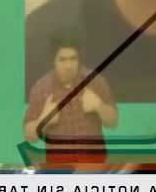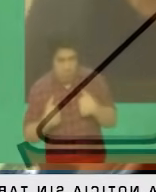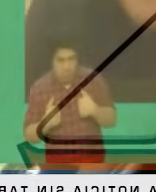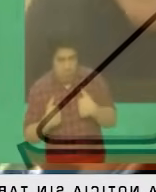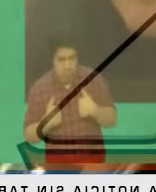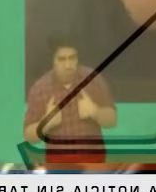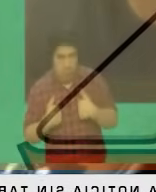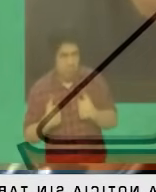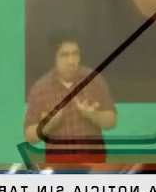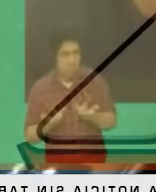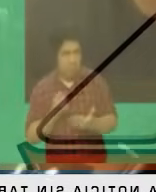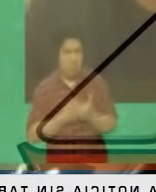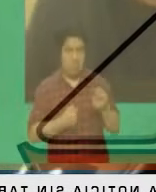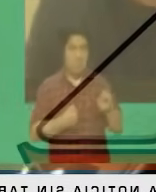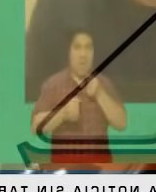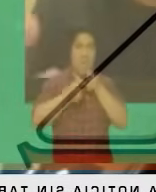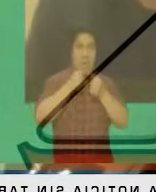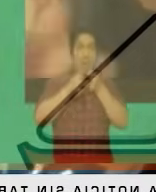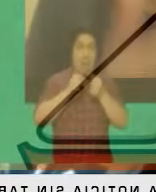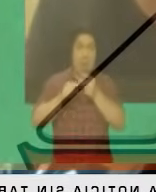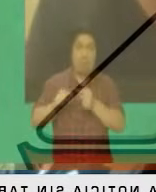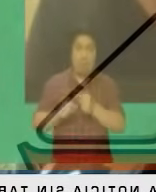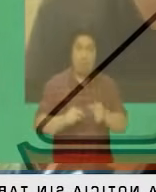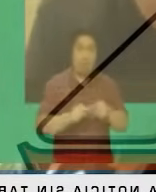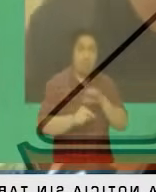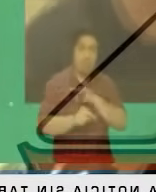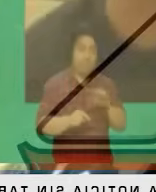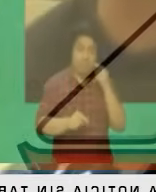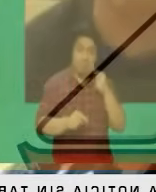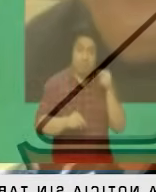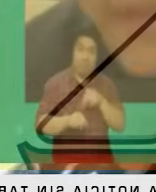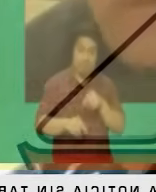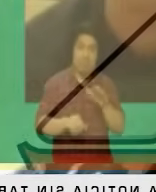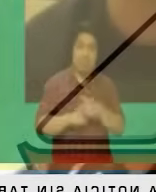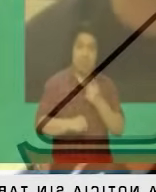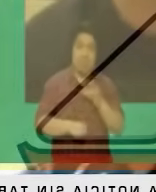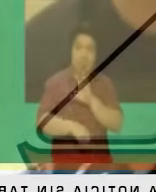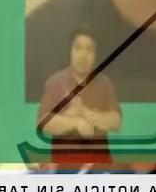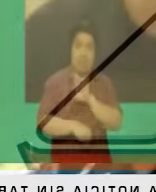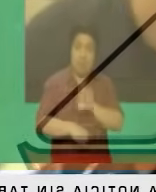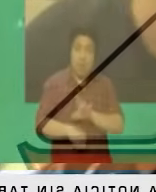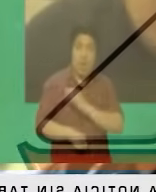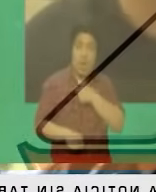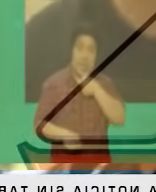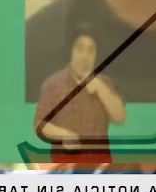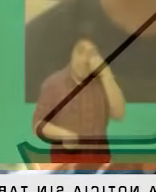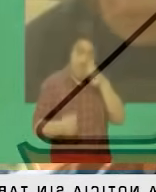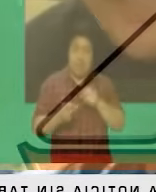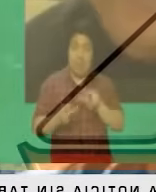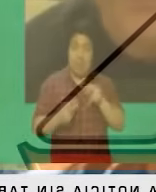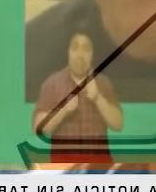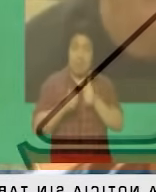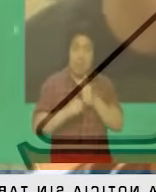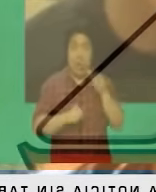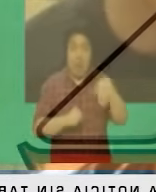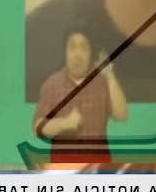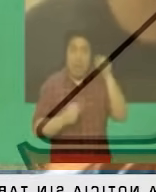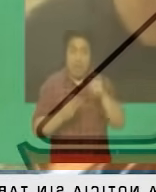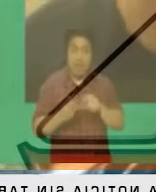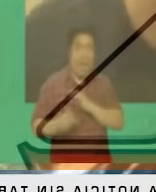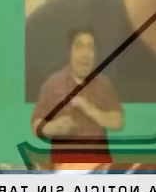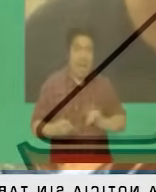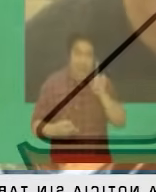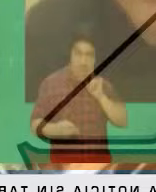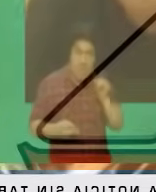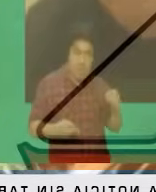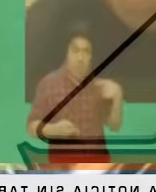dije, a ver, este es un tema periodístico. Cualquier periodista lo hubiera revelado porque es un coordinador de campaña, mayor de edad, hijo de la aspirante